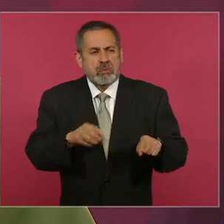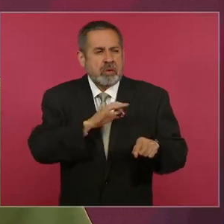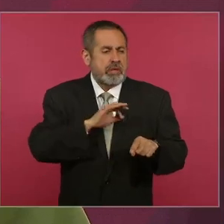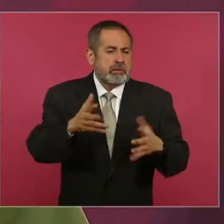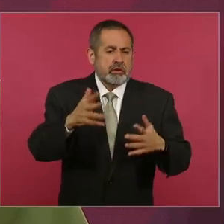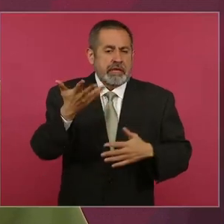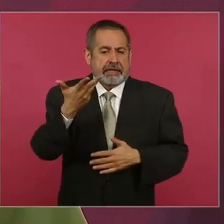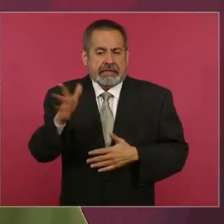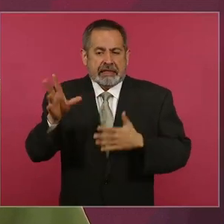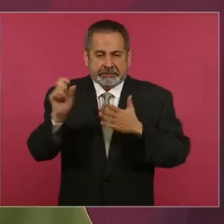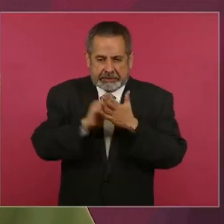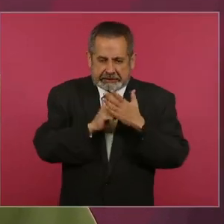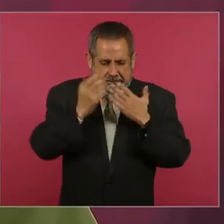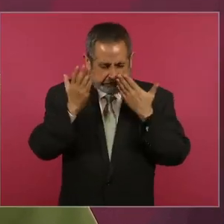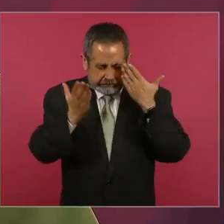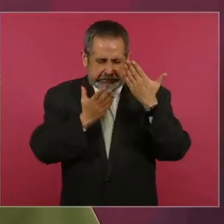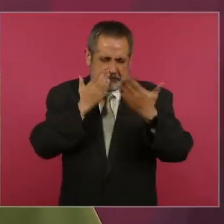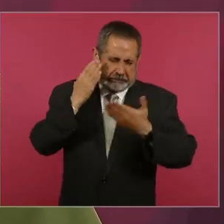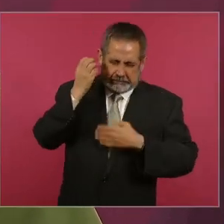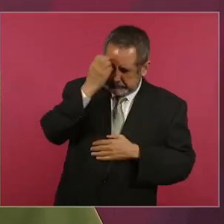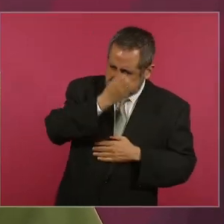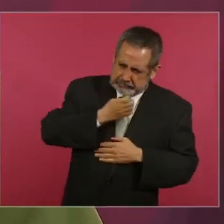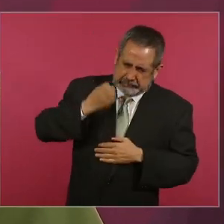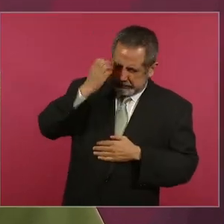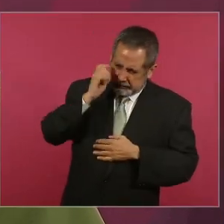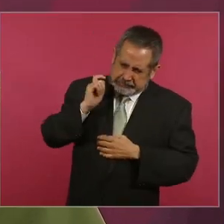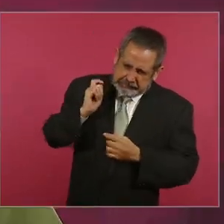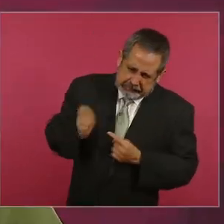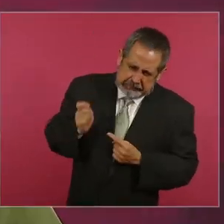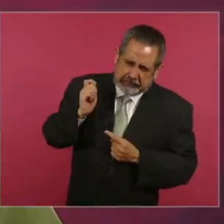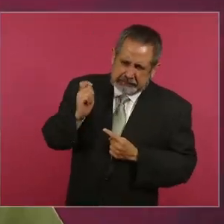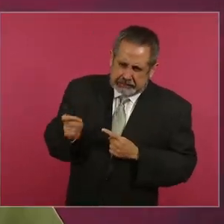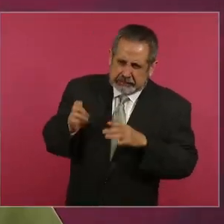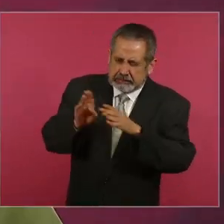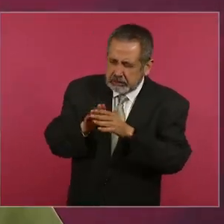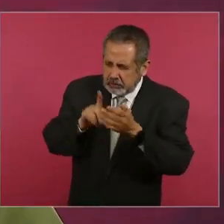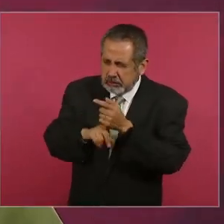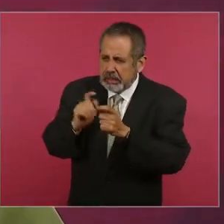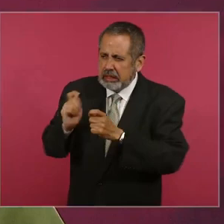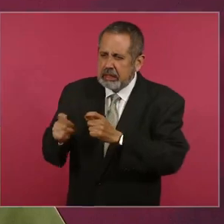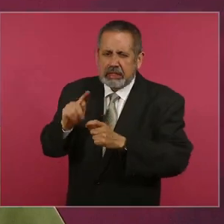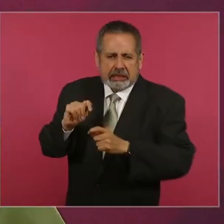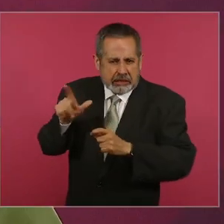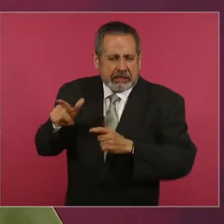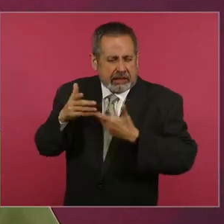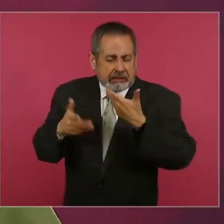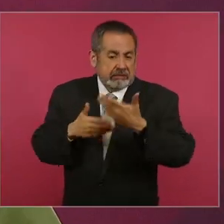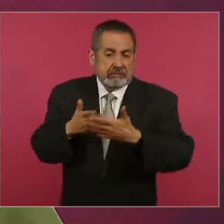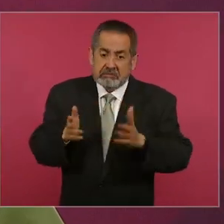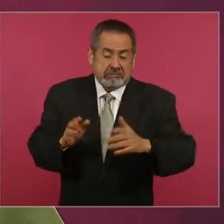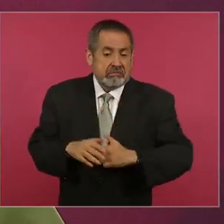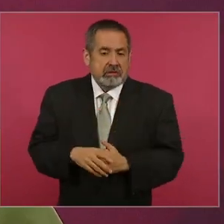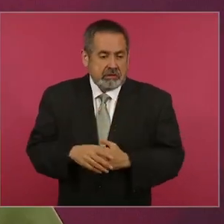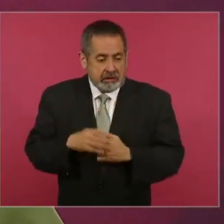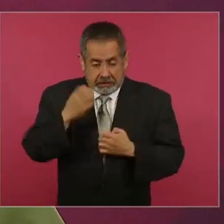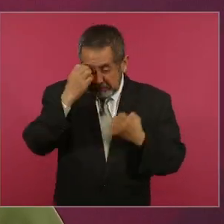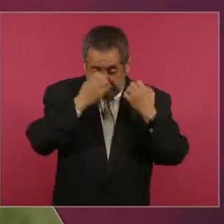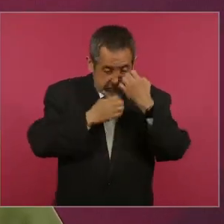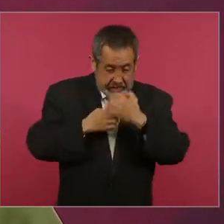meses aproximadamente de trabajo de evaluación. Prácticamente terminan de